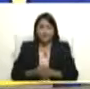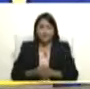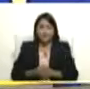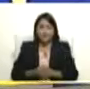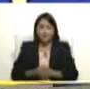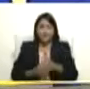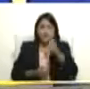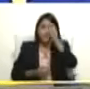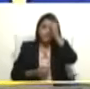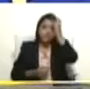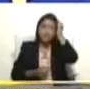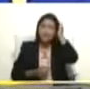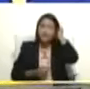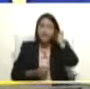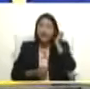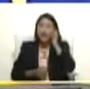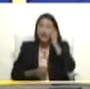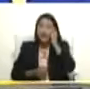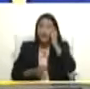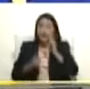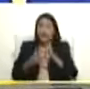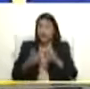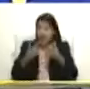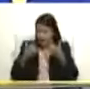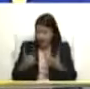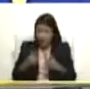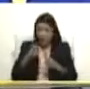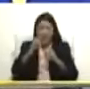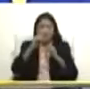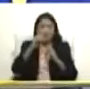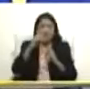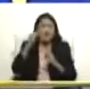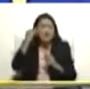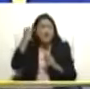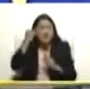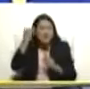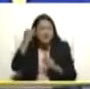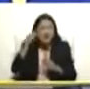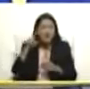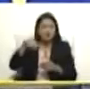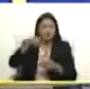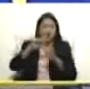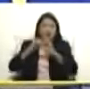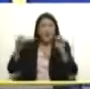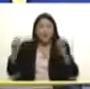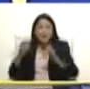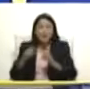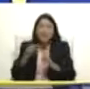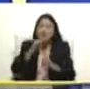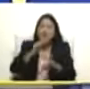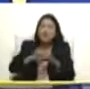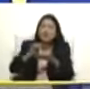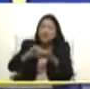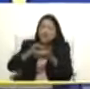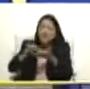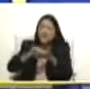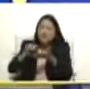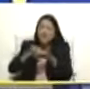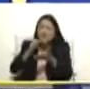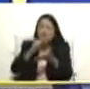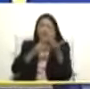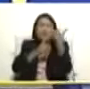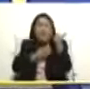Entonces esa matriz que surge, ¿quién la escribe? ¿Quién la manda? ¿Quién tiene el poder, doctor Jorge